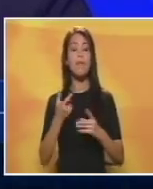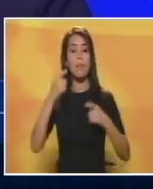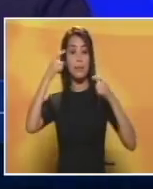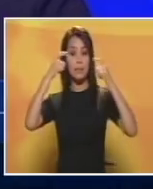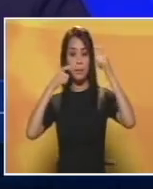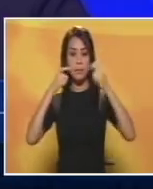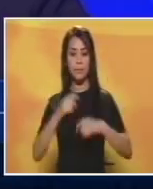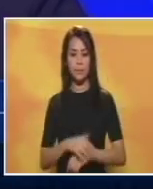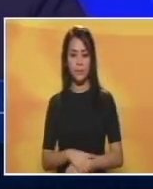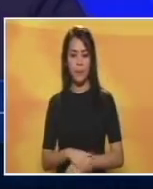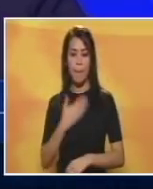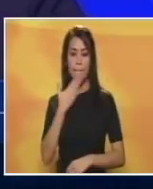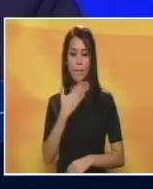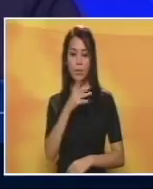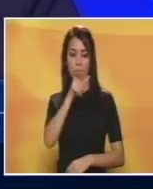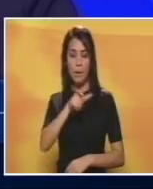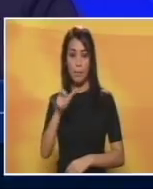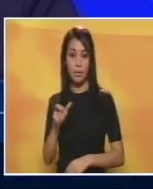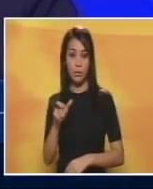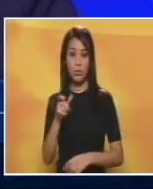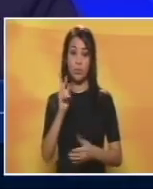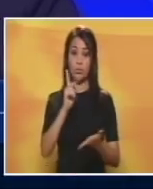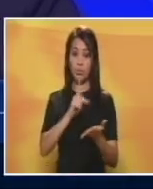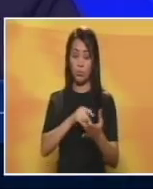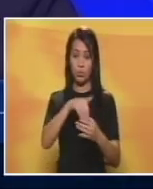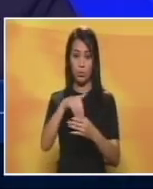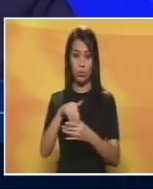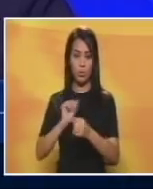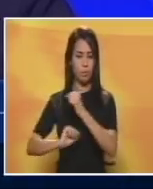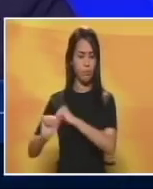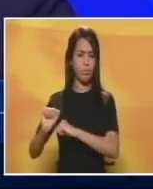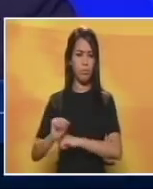chavismo. Instó a los electores a materializar este rechazo.